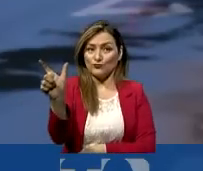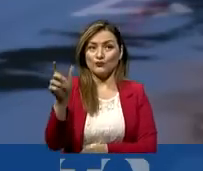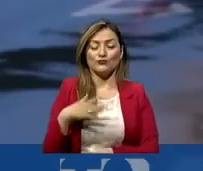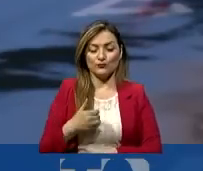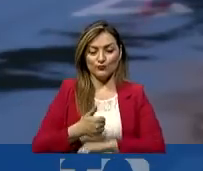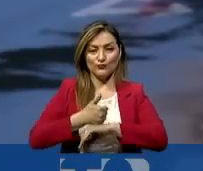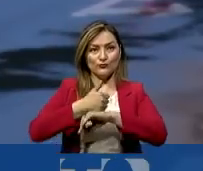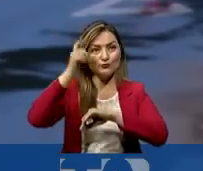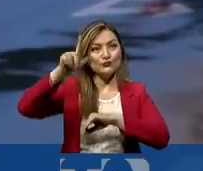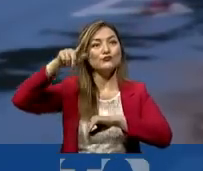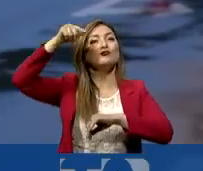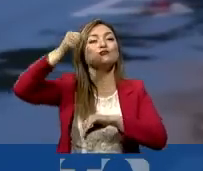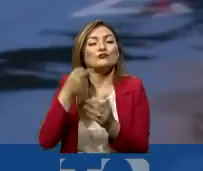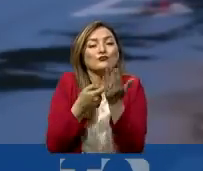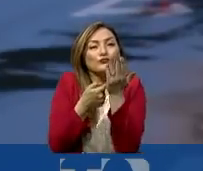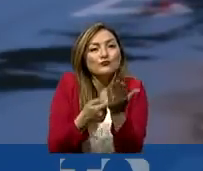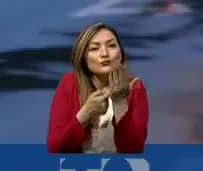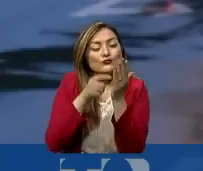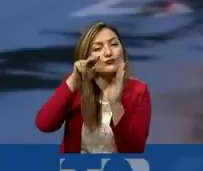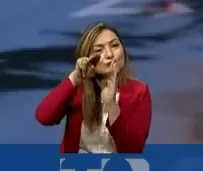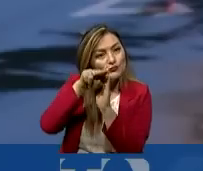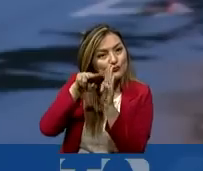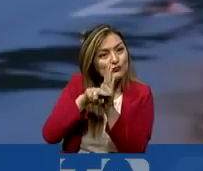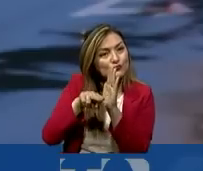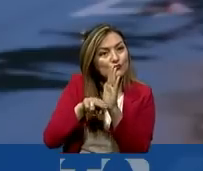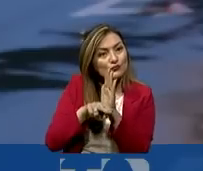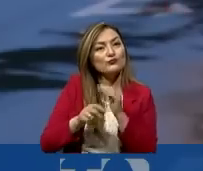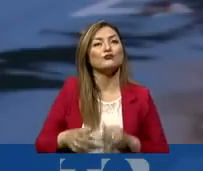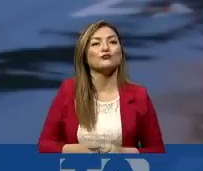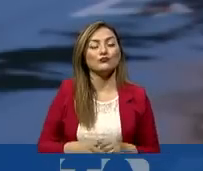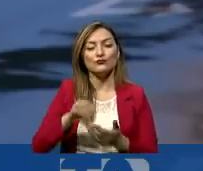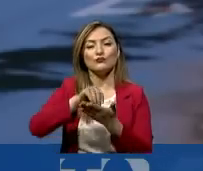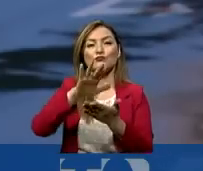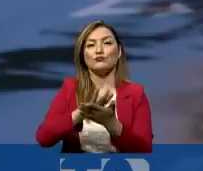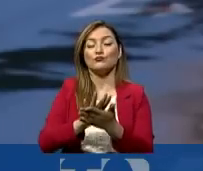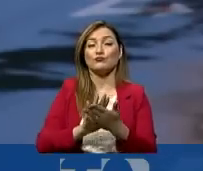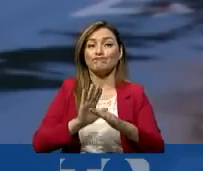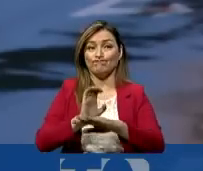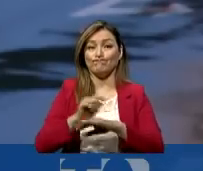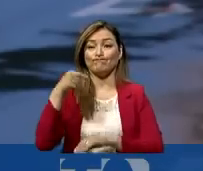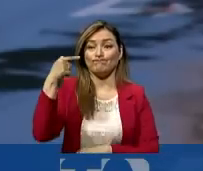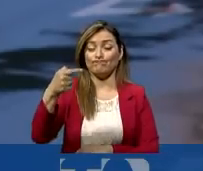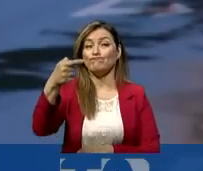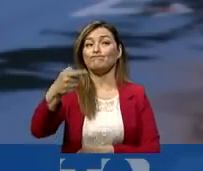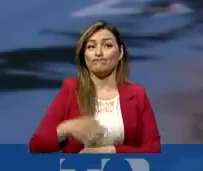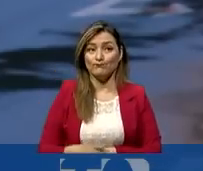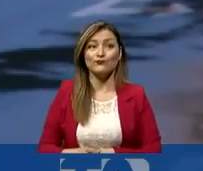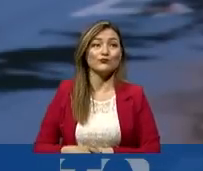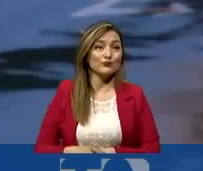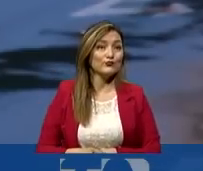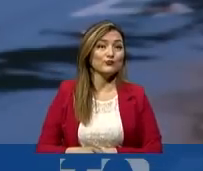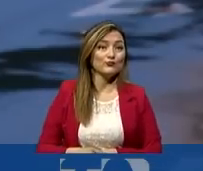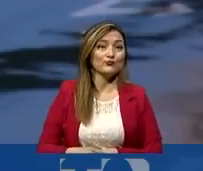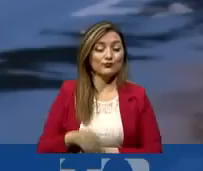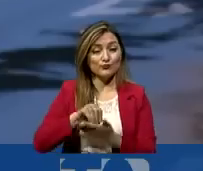gobierno estuvieron analizando esta normativa justamente que regirá en el país en las próximas horas o en los próximos días, una